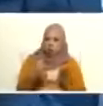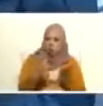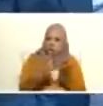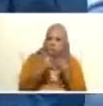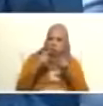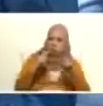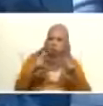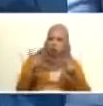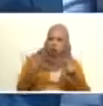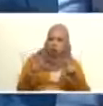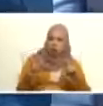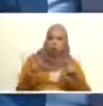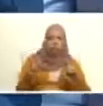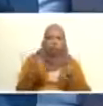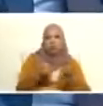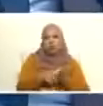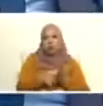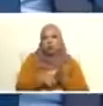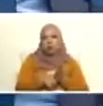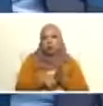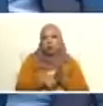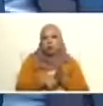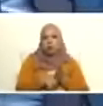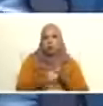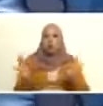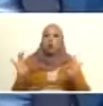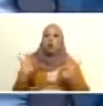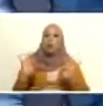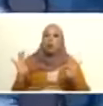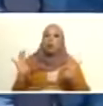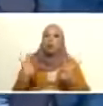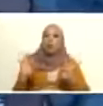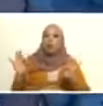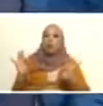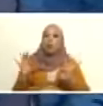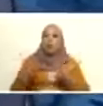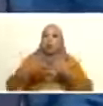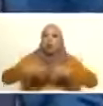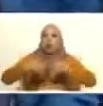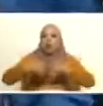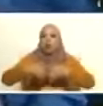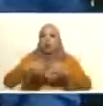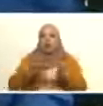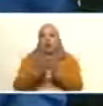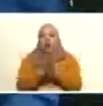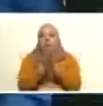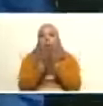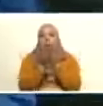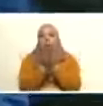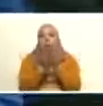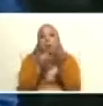Necesitamos tener cédula de identidad nada más. Y en el caso de los inversionistas, pasaporte vigente.